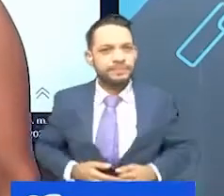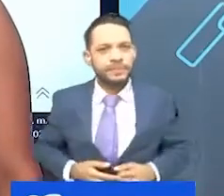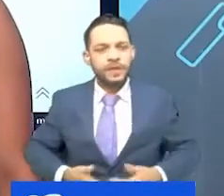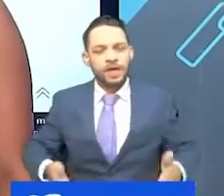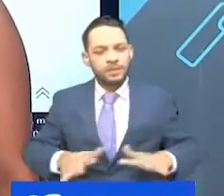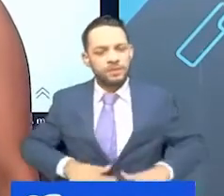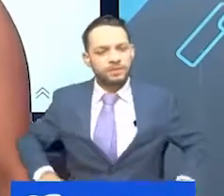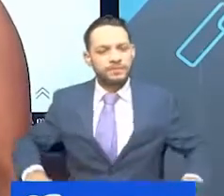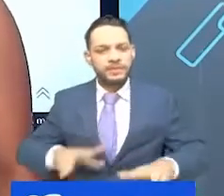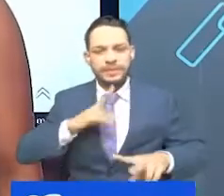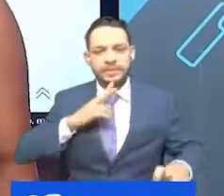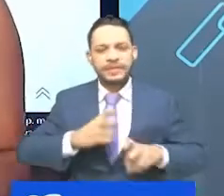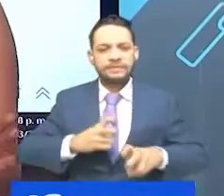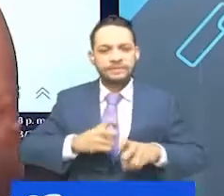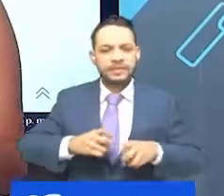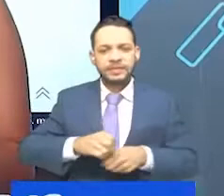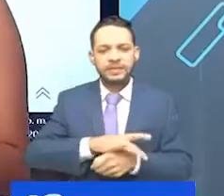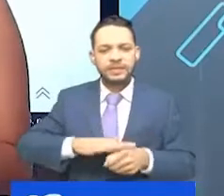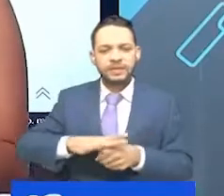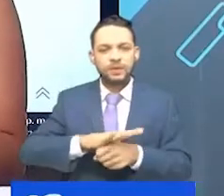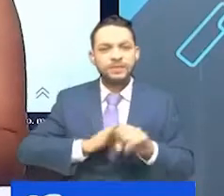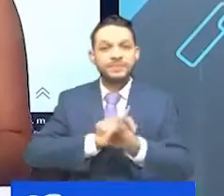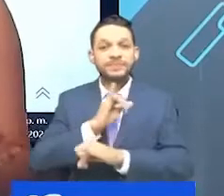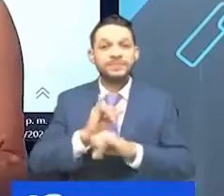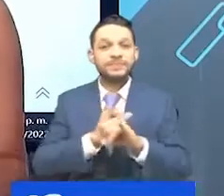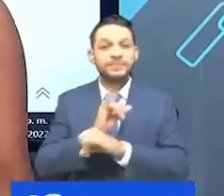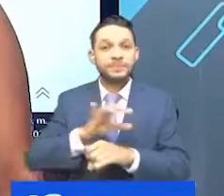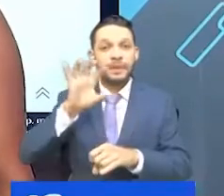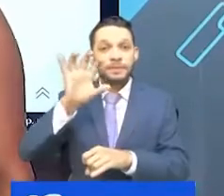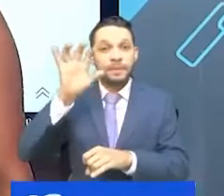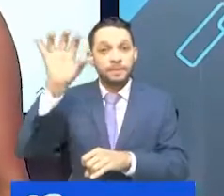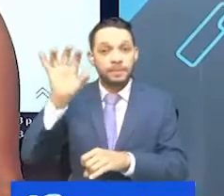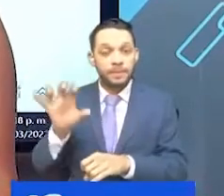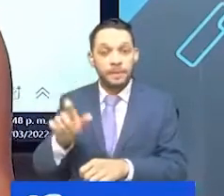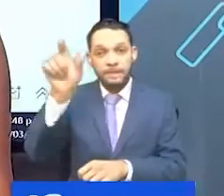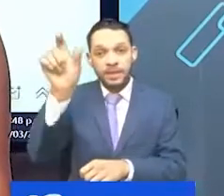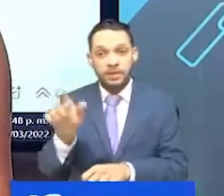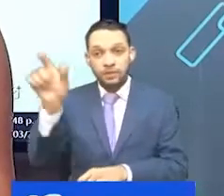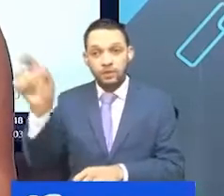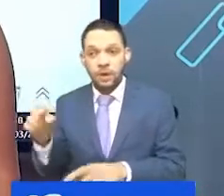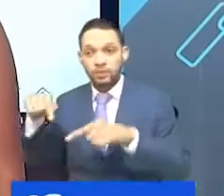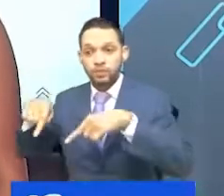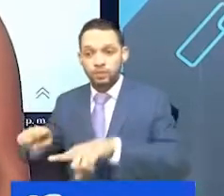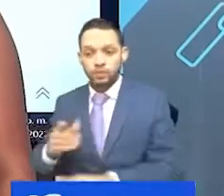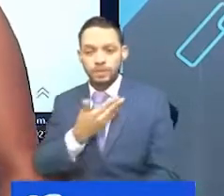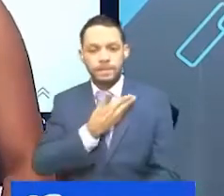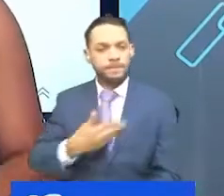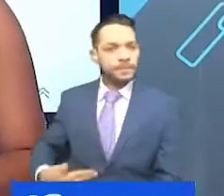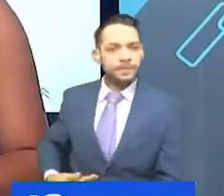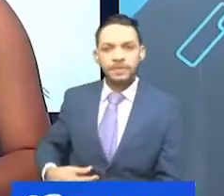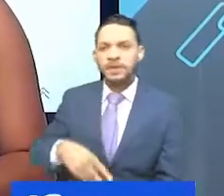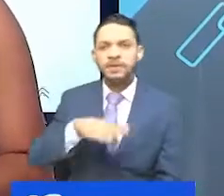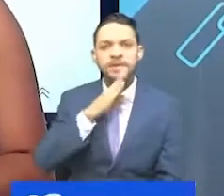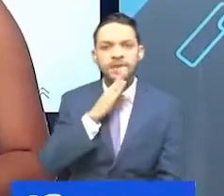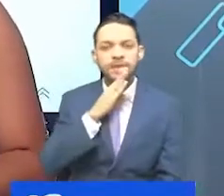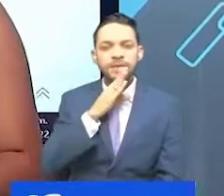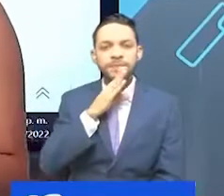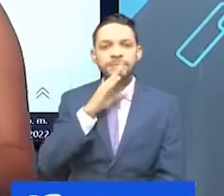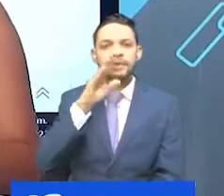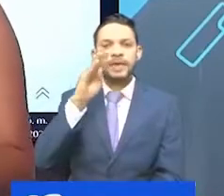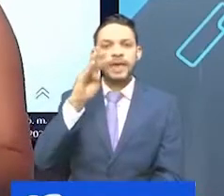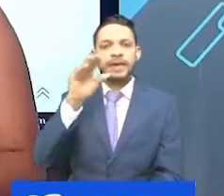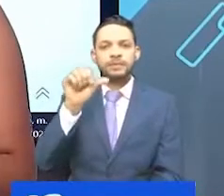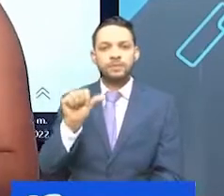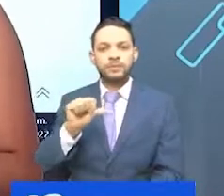medio de la grave situación en Ucrania, los protagonistas no son ni Zelensky ni Putin. Quien se volvió tendencia rápidamente fue la primera dama de los Estados